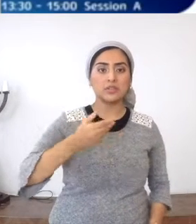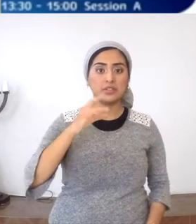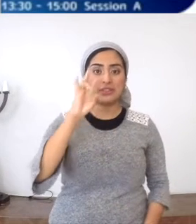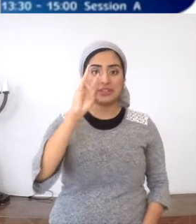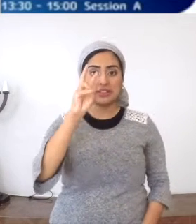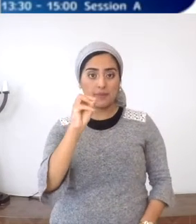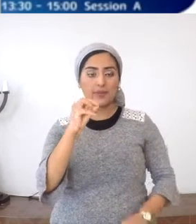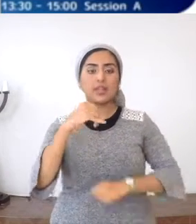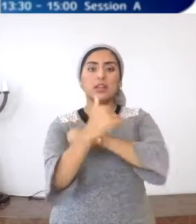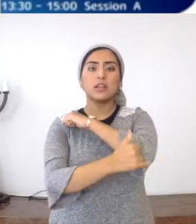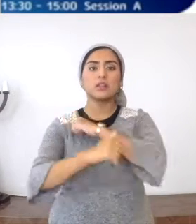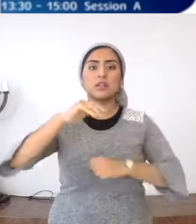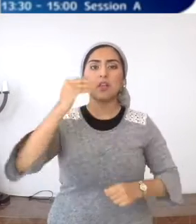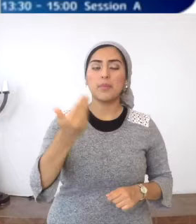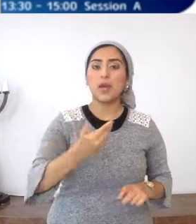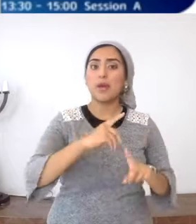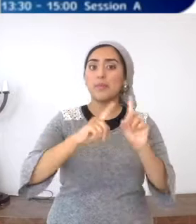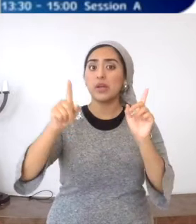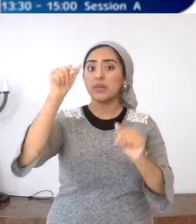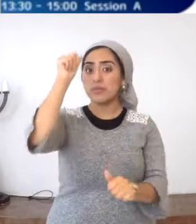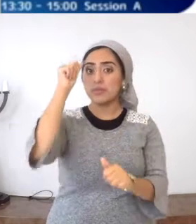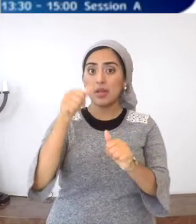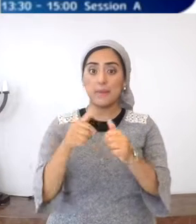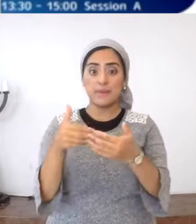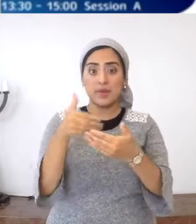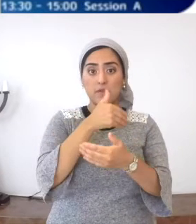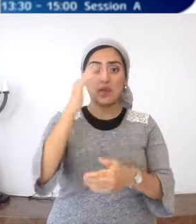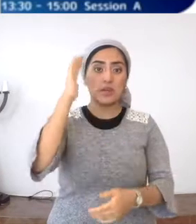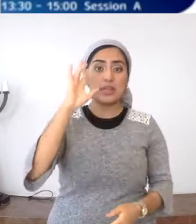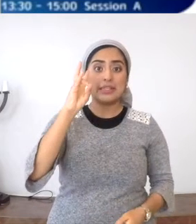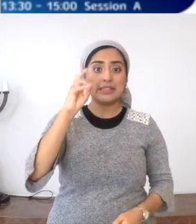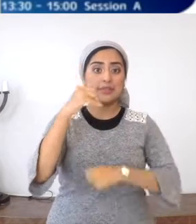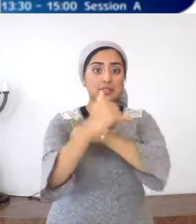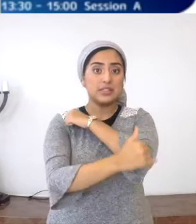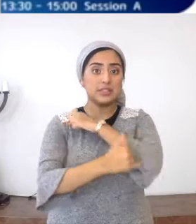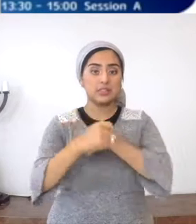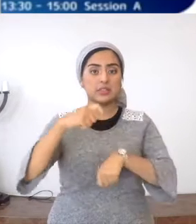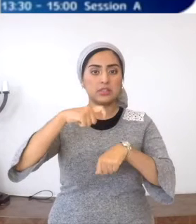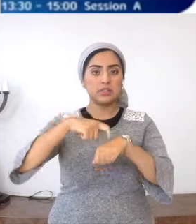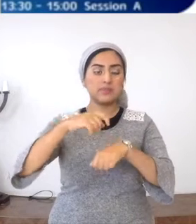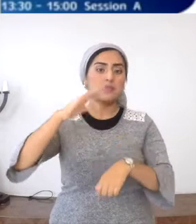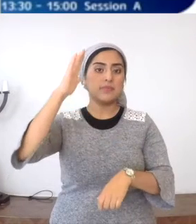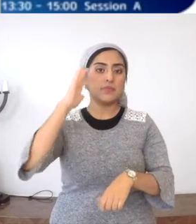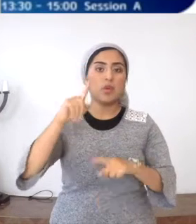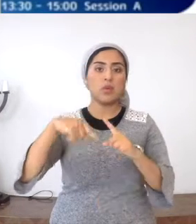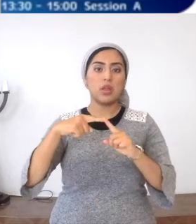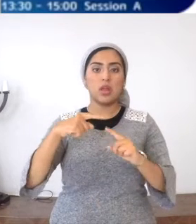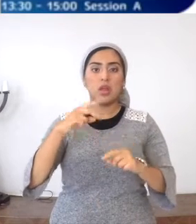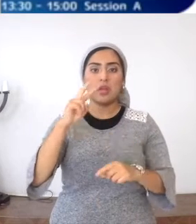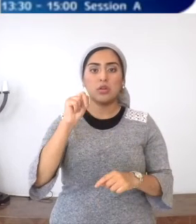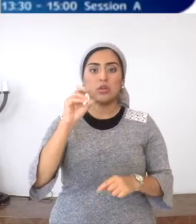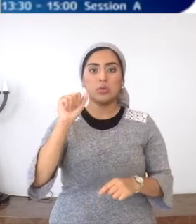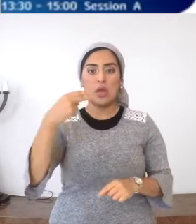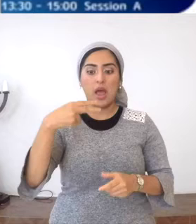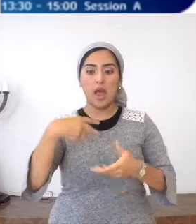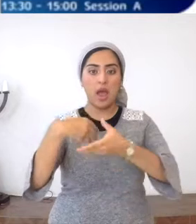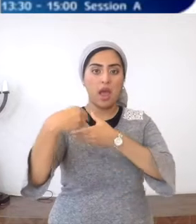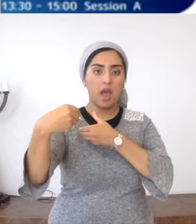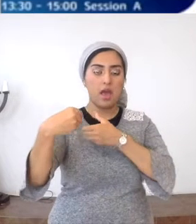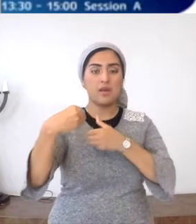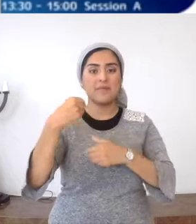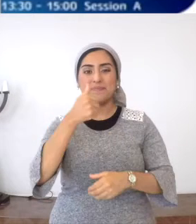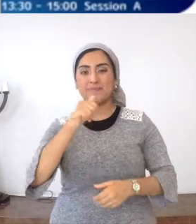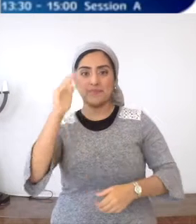naciones Invitadas Las 70 naciones Pero recuerda Antes eran 70 naciones En la época Cuando